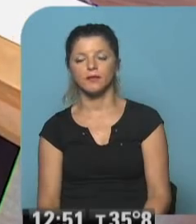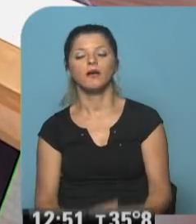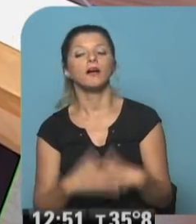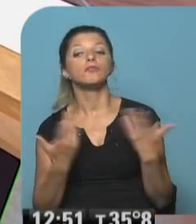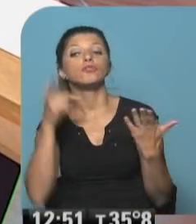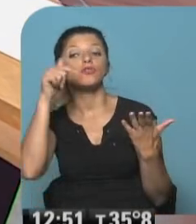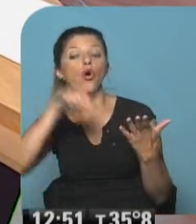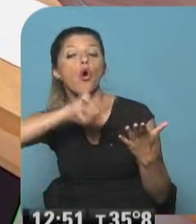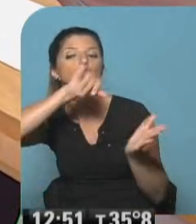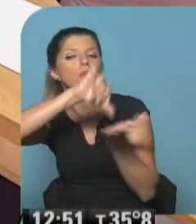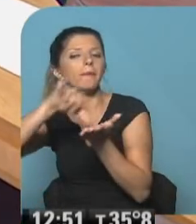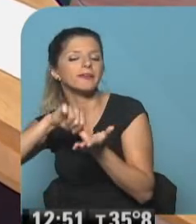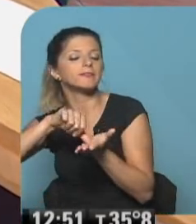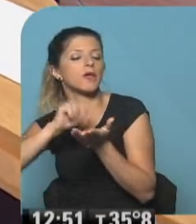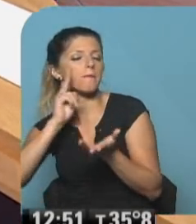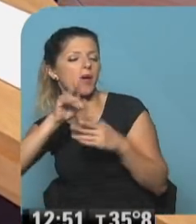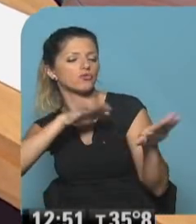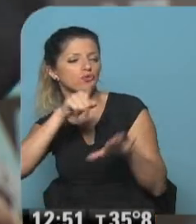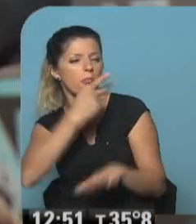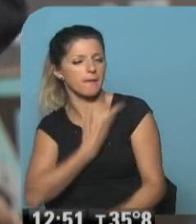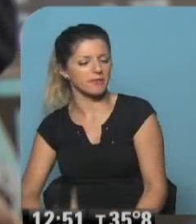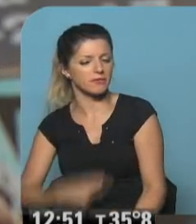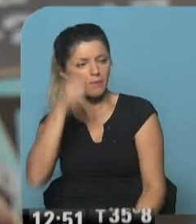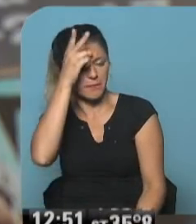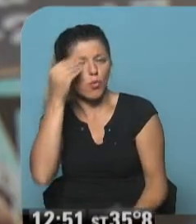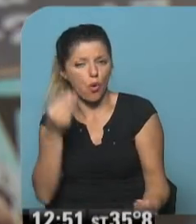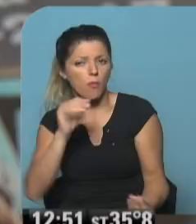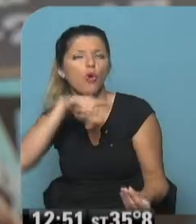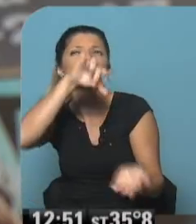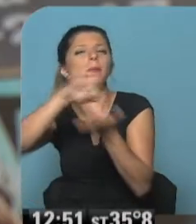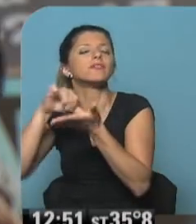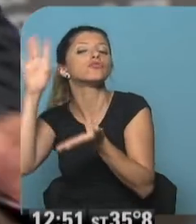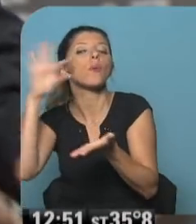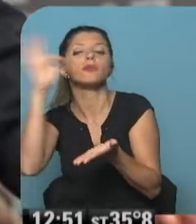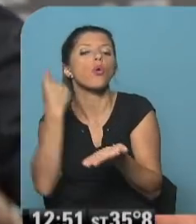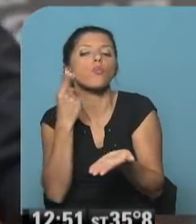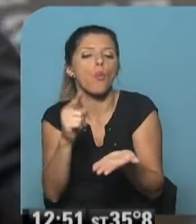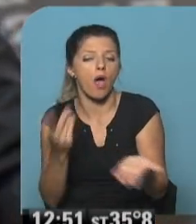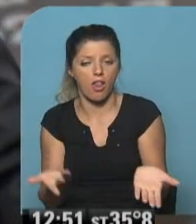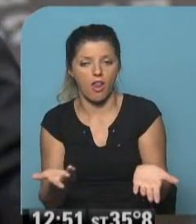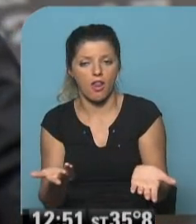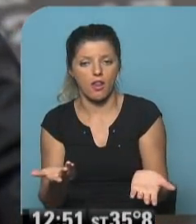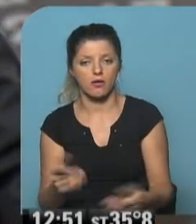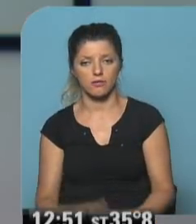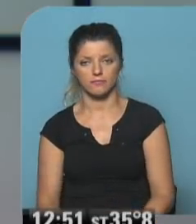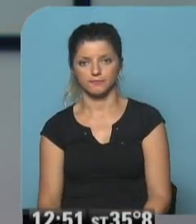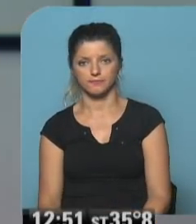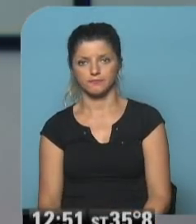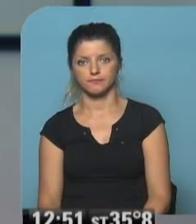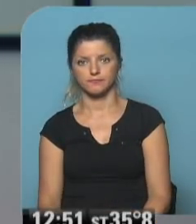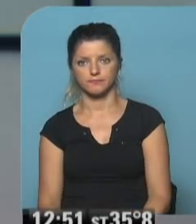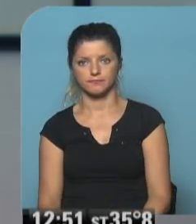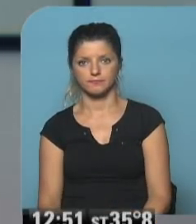Kuczynski hacia afuera? ¿Qué es lo que se sabe de lo que se opina fuera de Perú sobre este momento del presidente peruano? Bueno, me parece